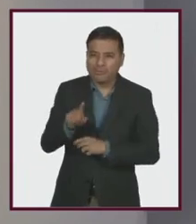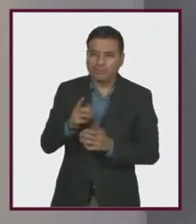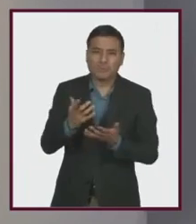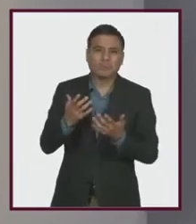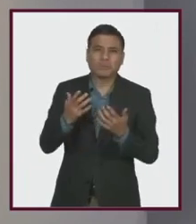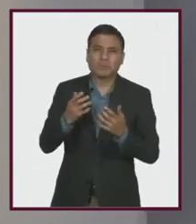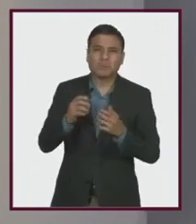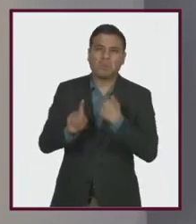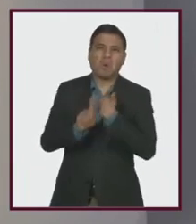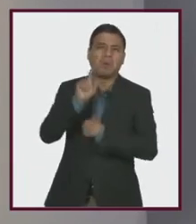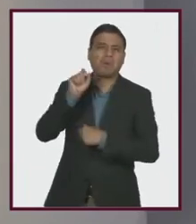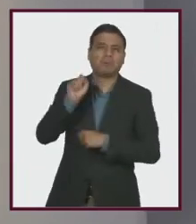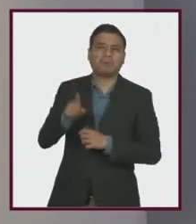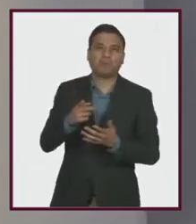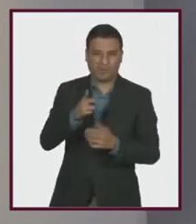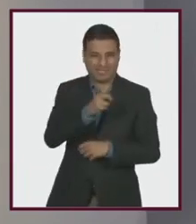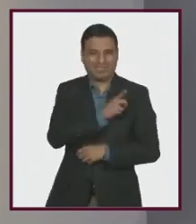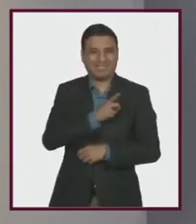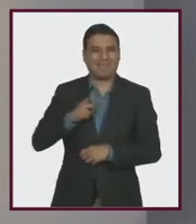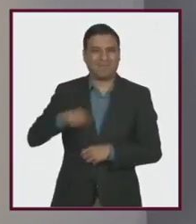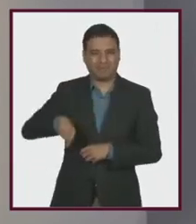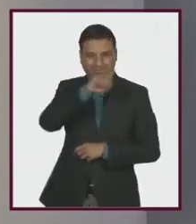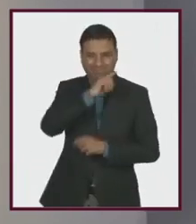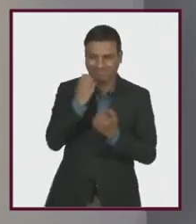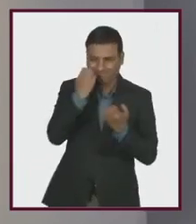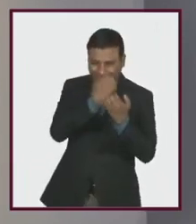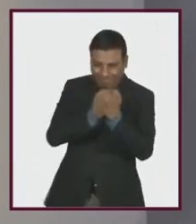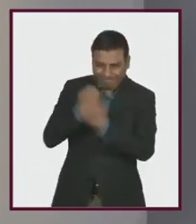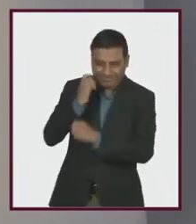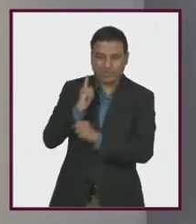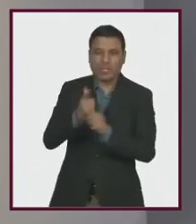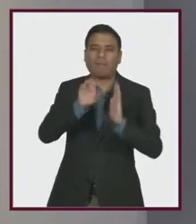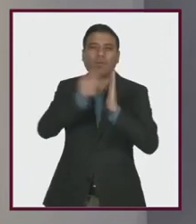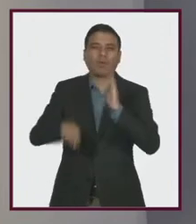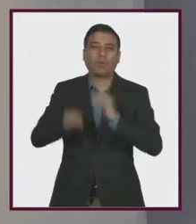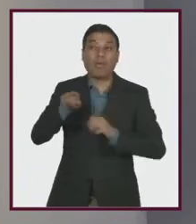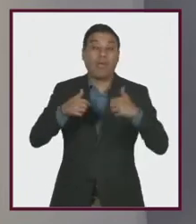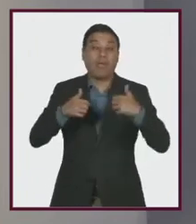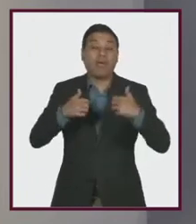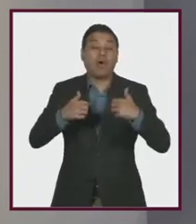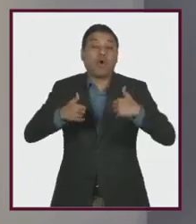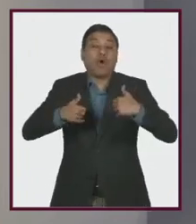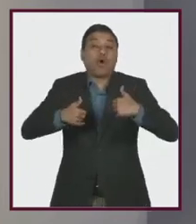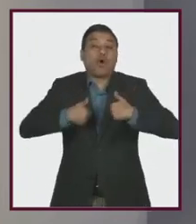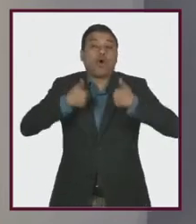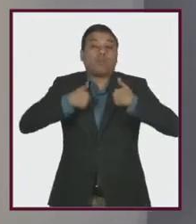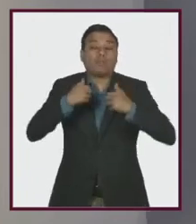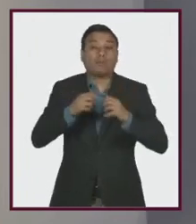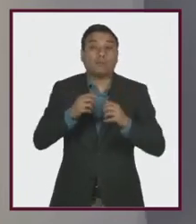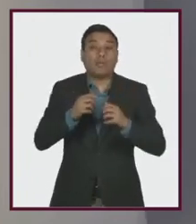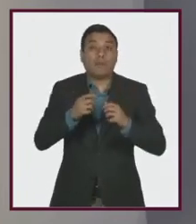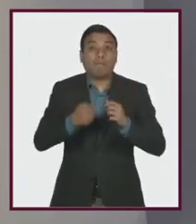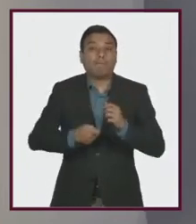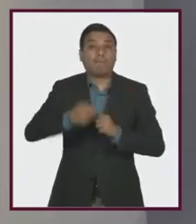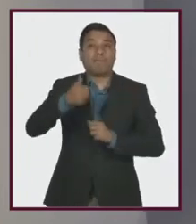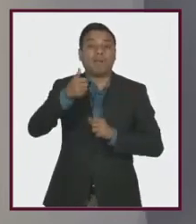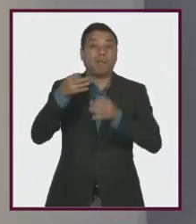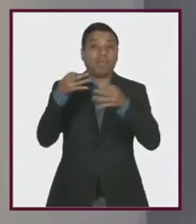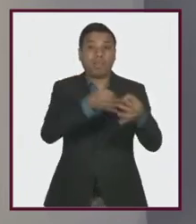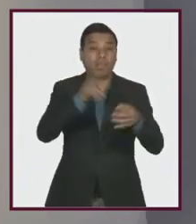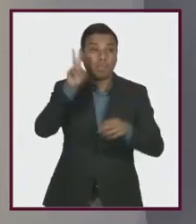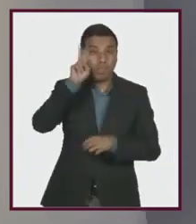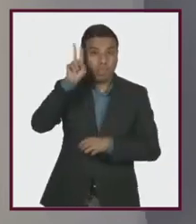que identificar justo la situación. Lo primero cuando alguien consume y que tiene una dependencia al consumo es identificar y reconocer